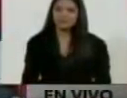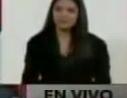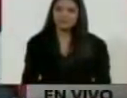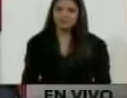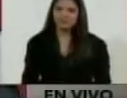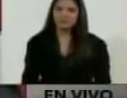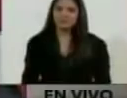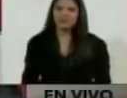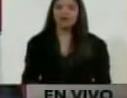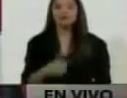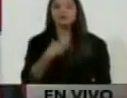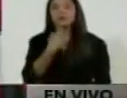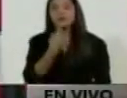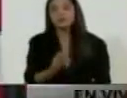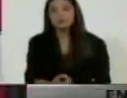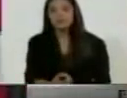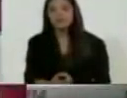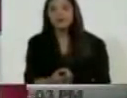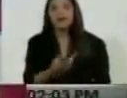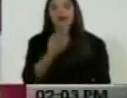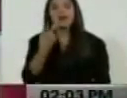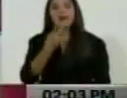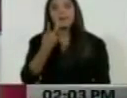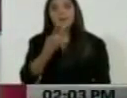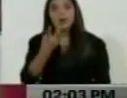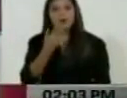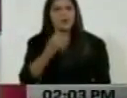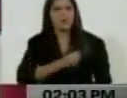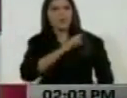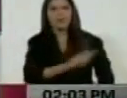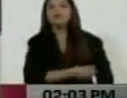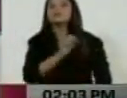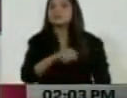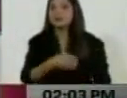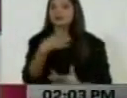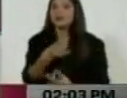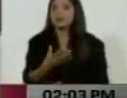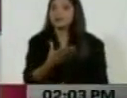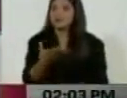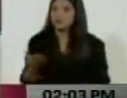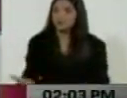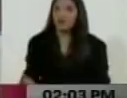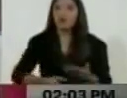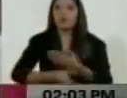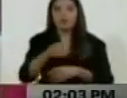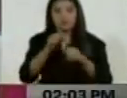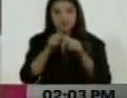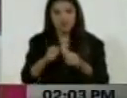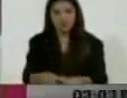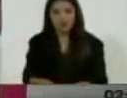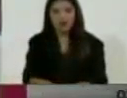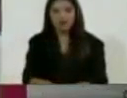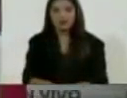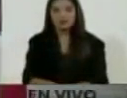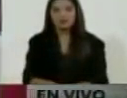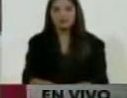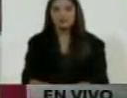Le decía, mira, a la política, a los poderosos sí le interesas tú. Mantenerte